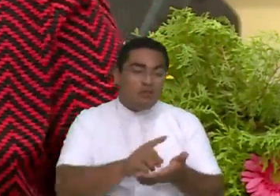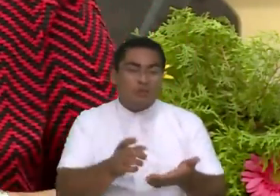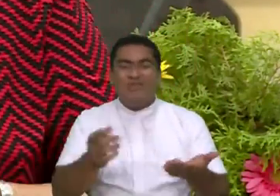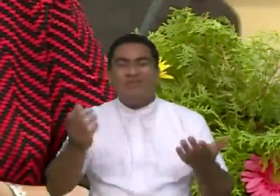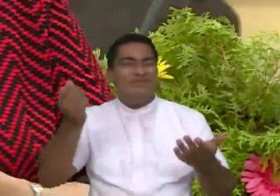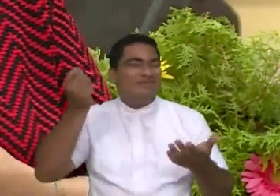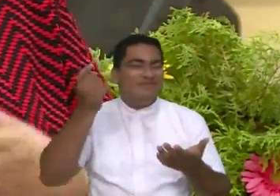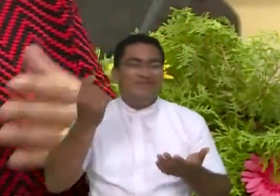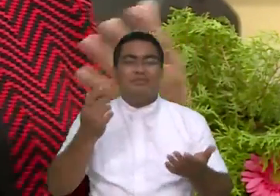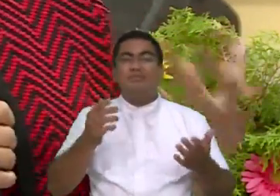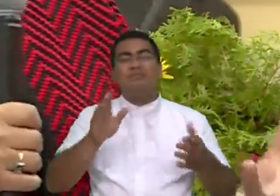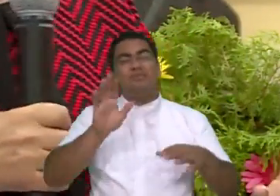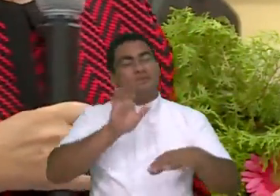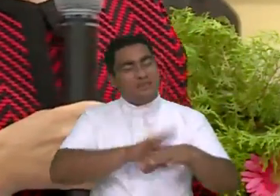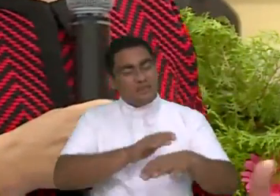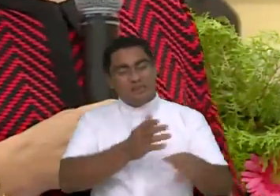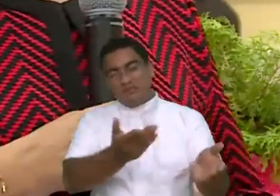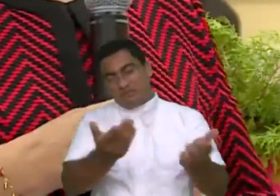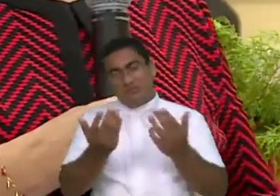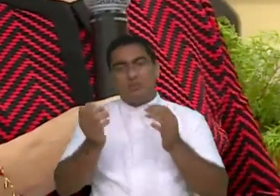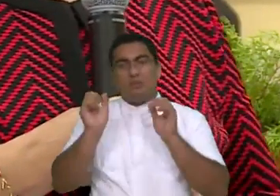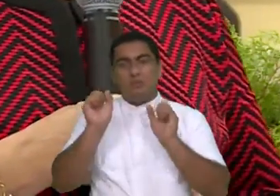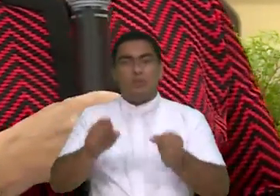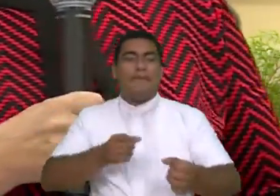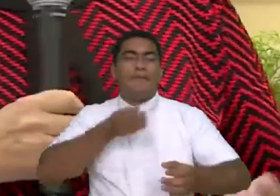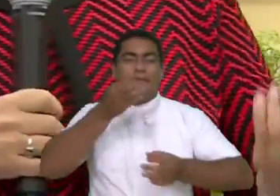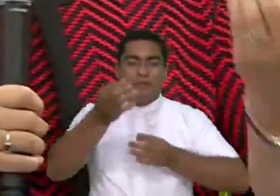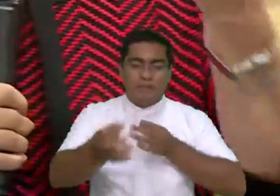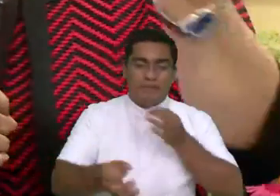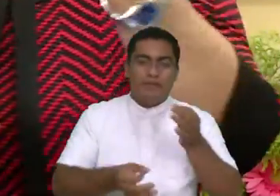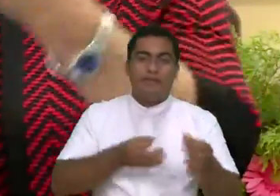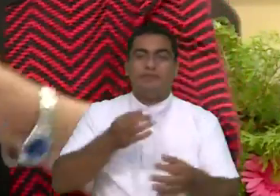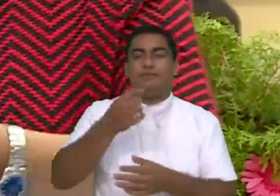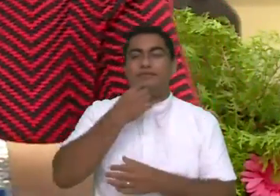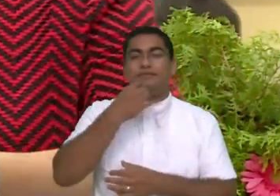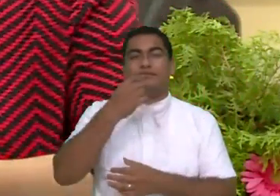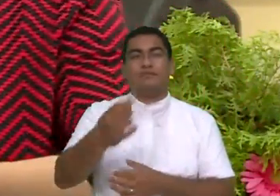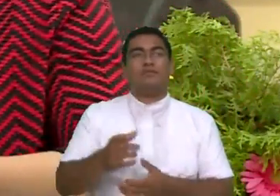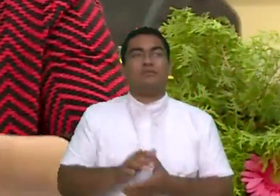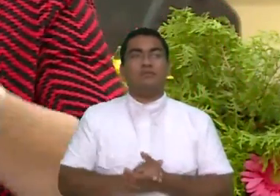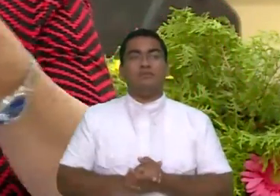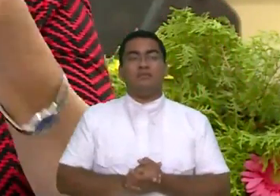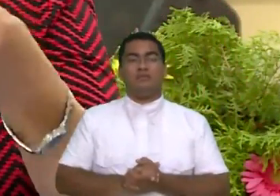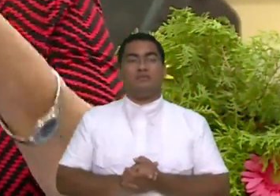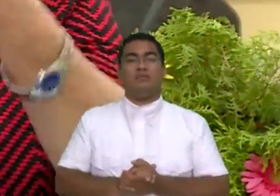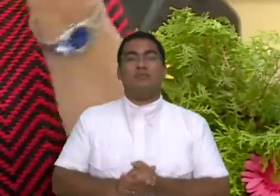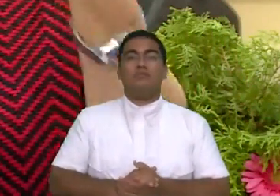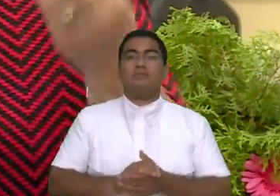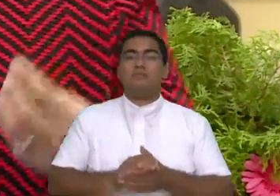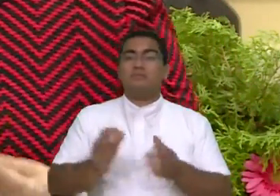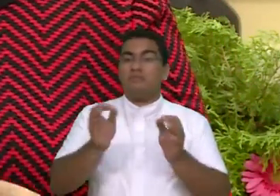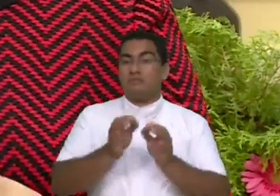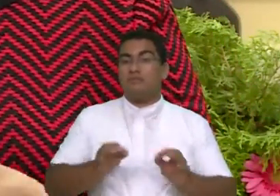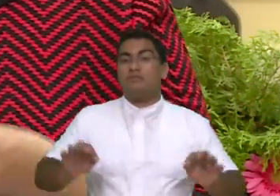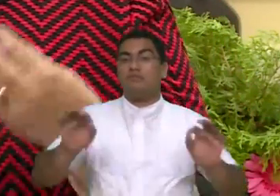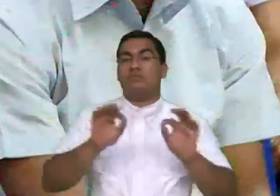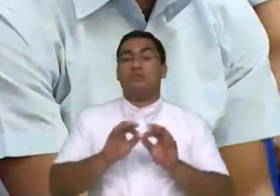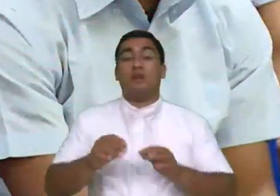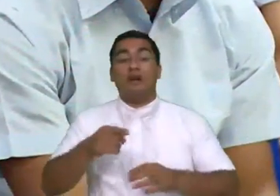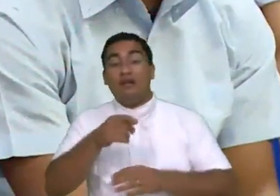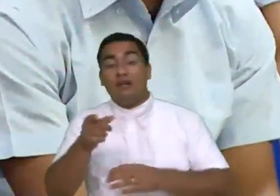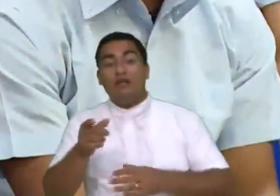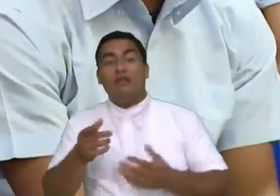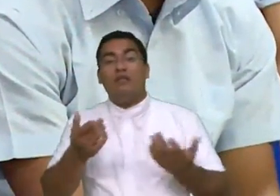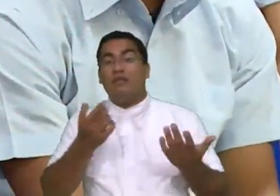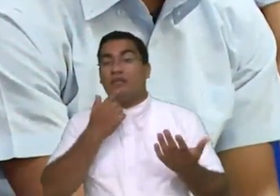cualquier situación que ustedes tengan, tienen que acercarse a nosotros para que lo resolvamos.